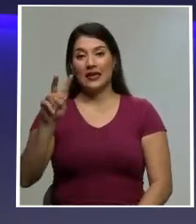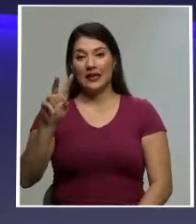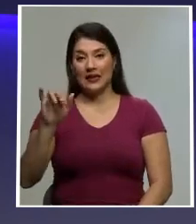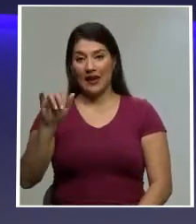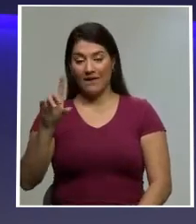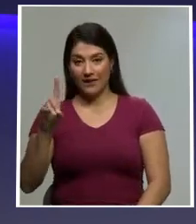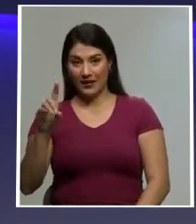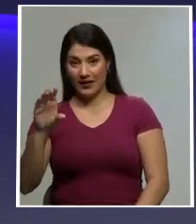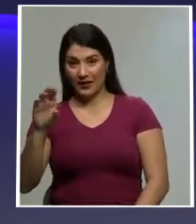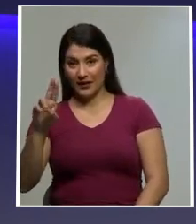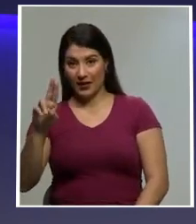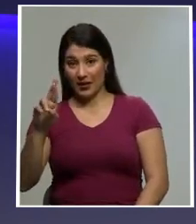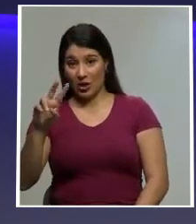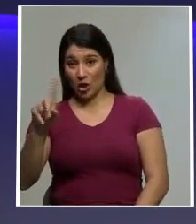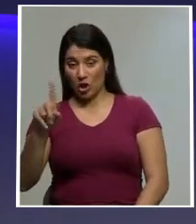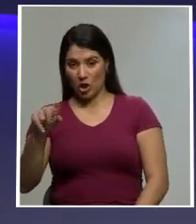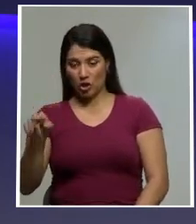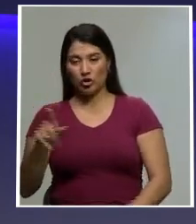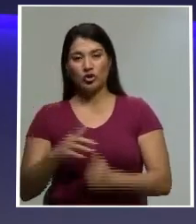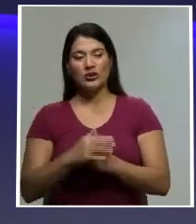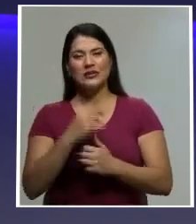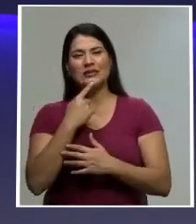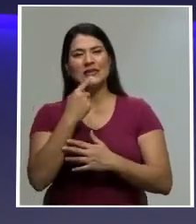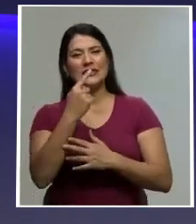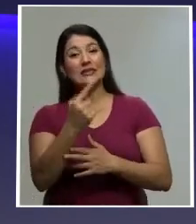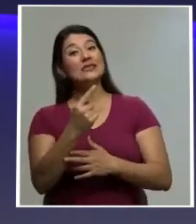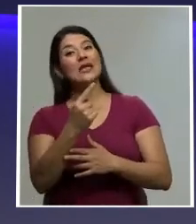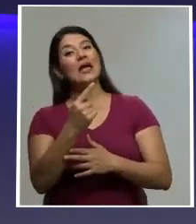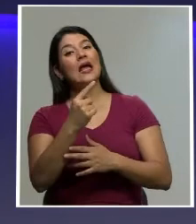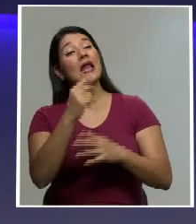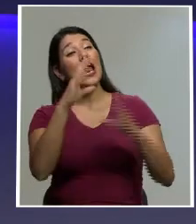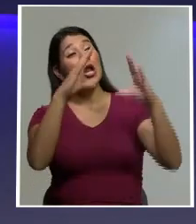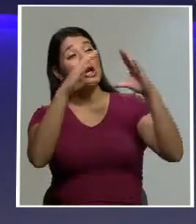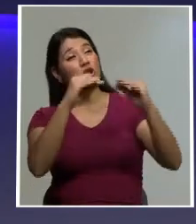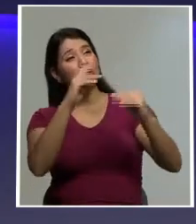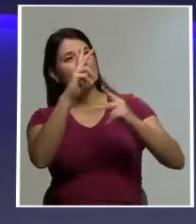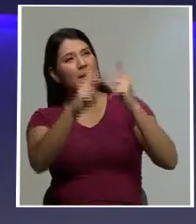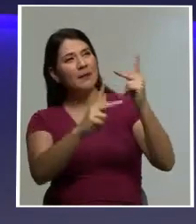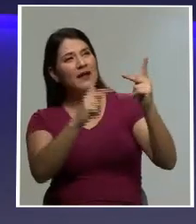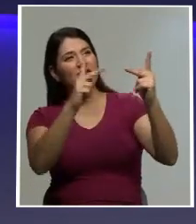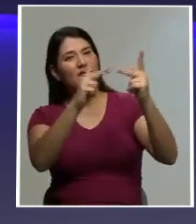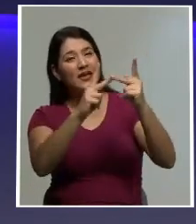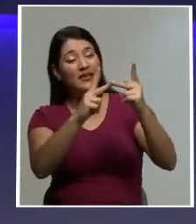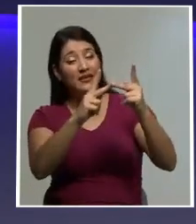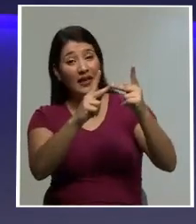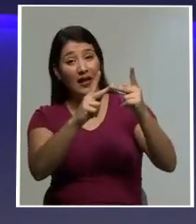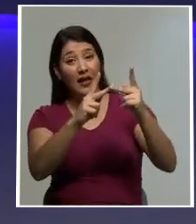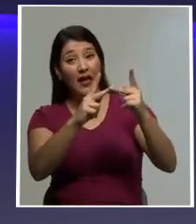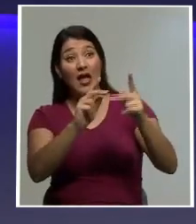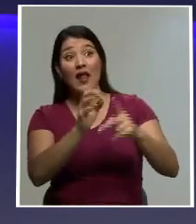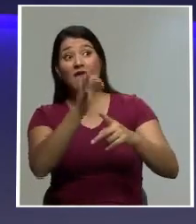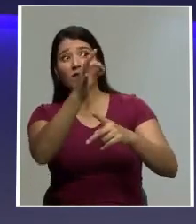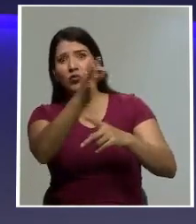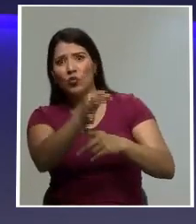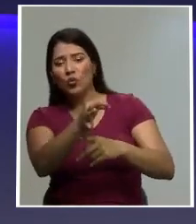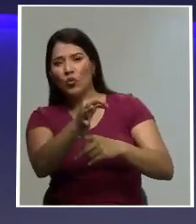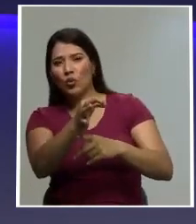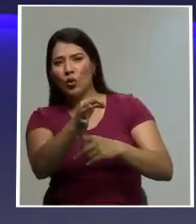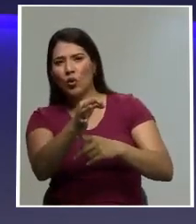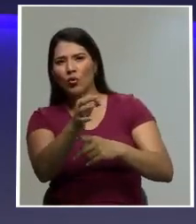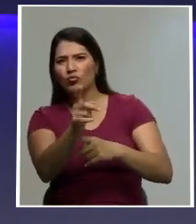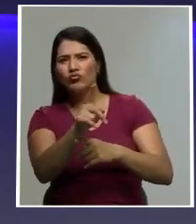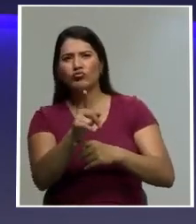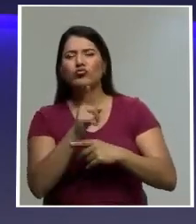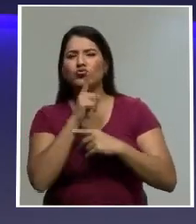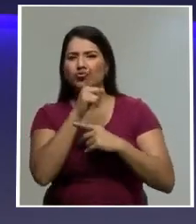la perfección de la noche pinta la tormenta mar adentro. El destino es un disfraz, escapa al